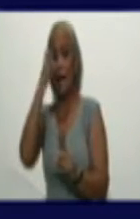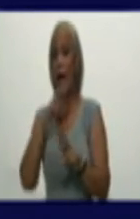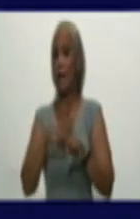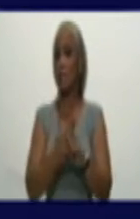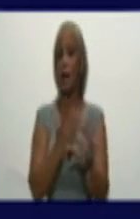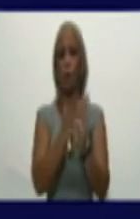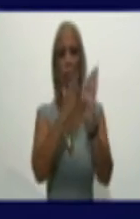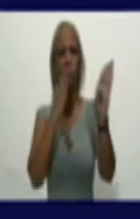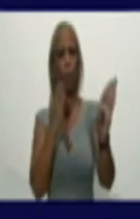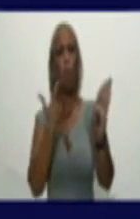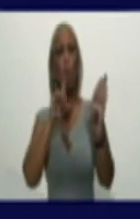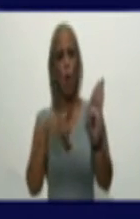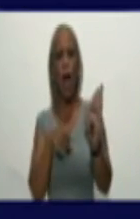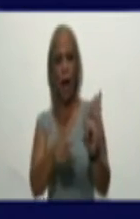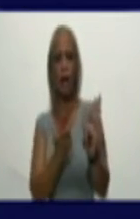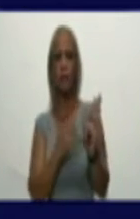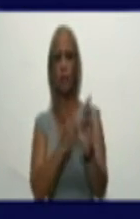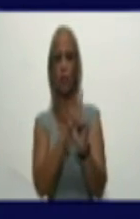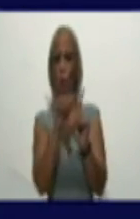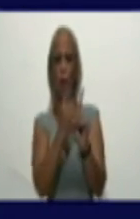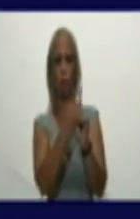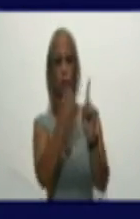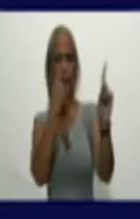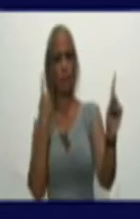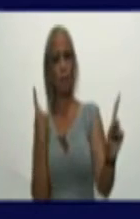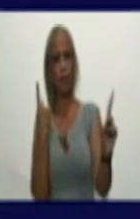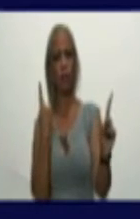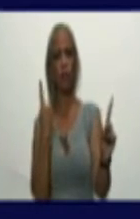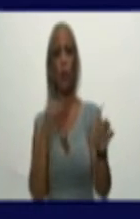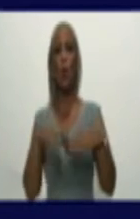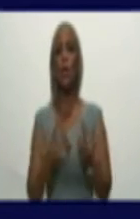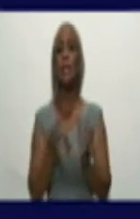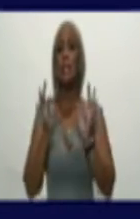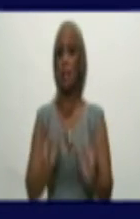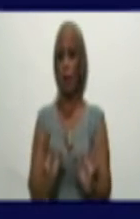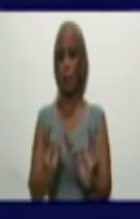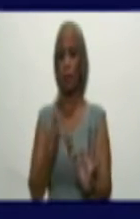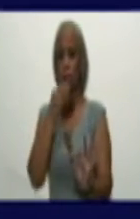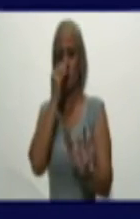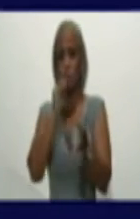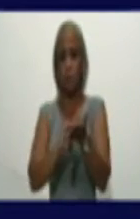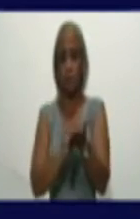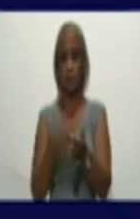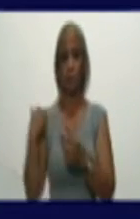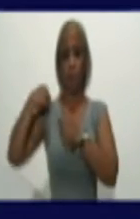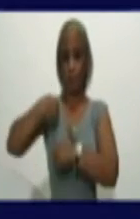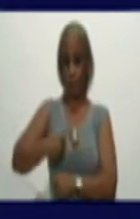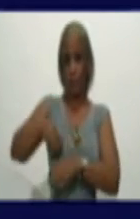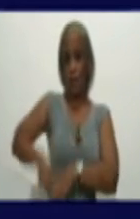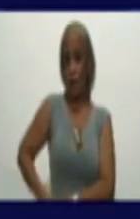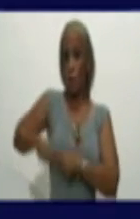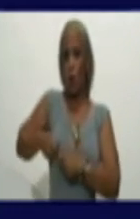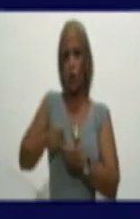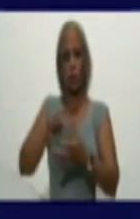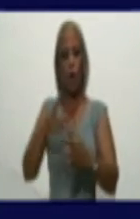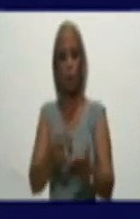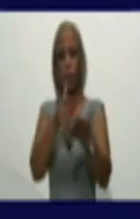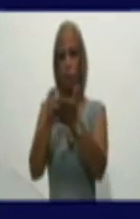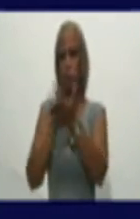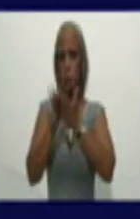mantener en la cola el distanciamiento. Traer siempre consigo la solución desinfectante o colorada o